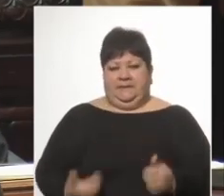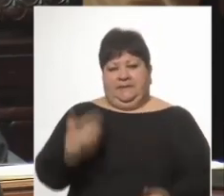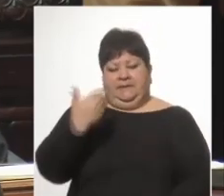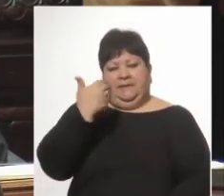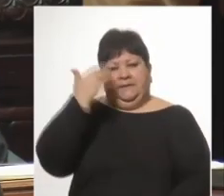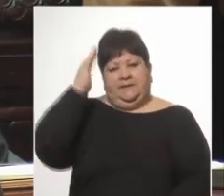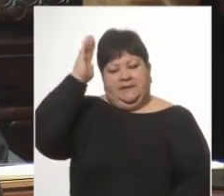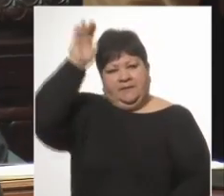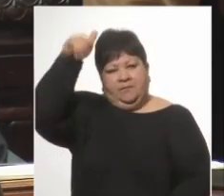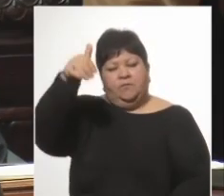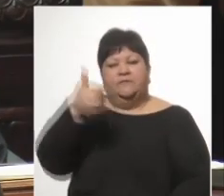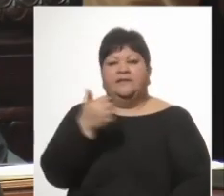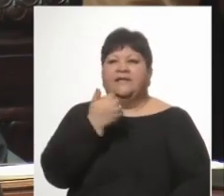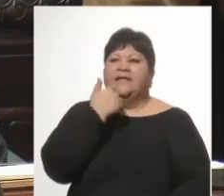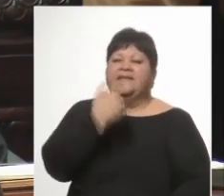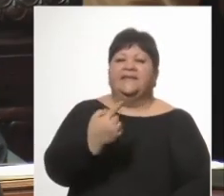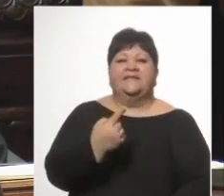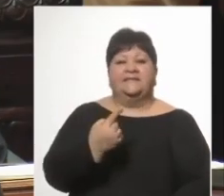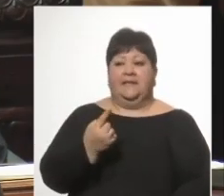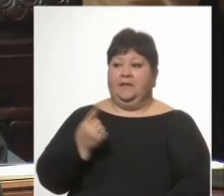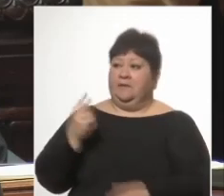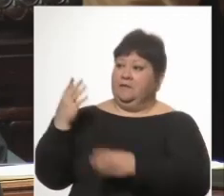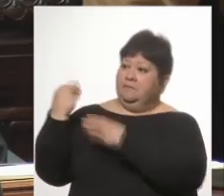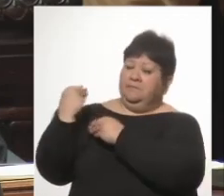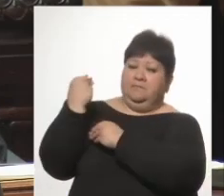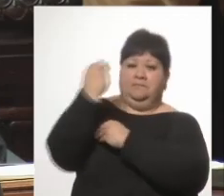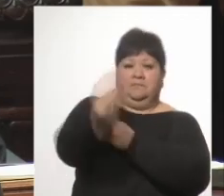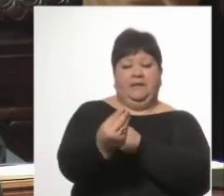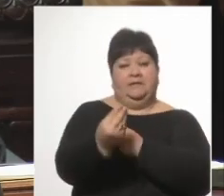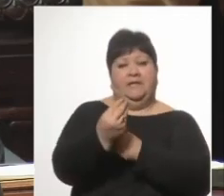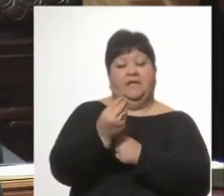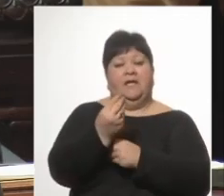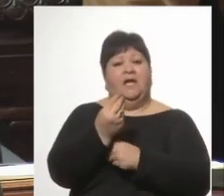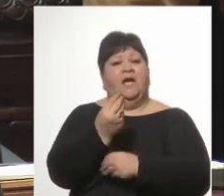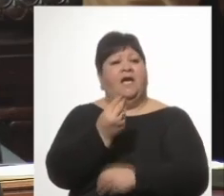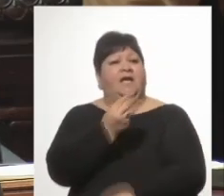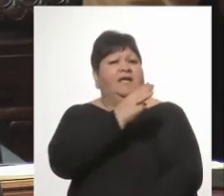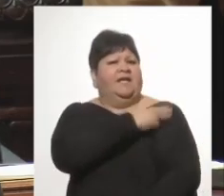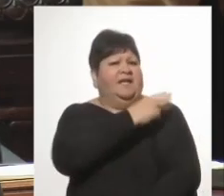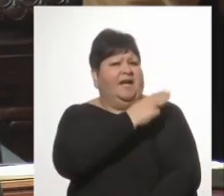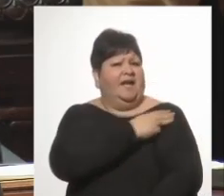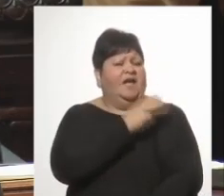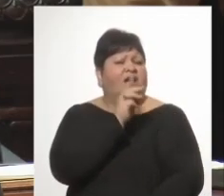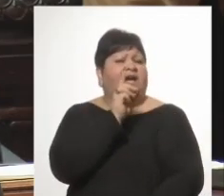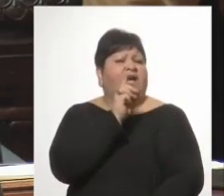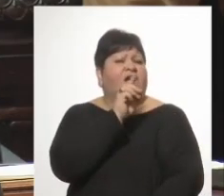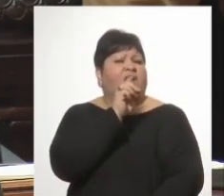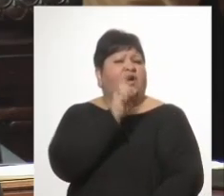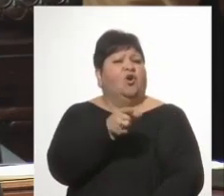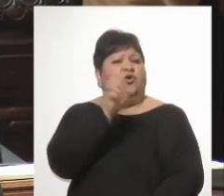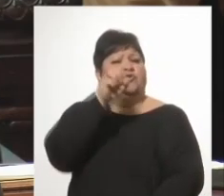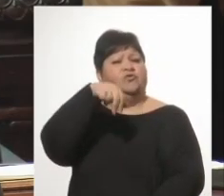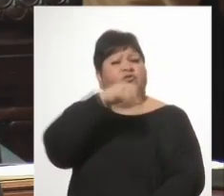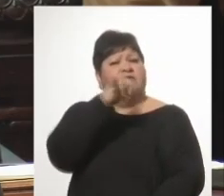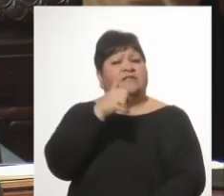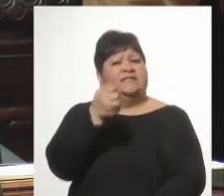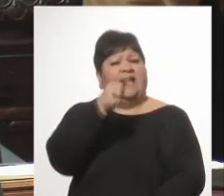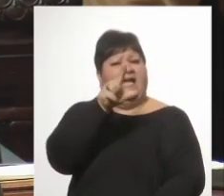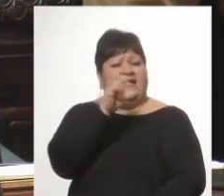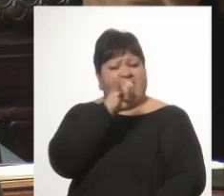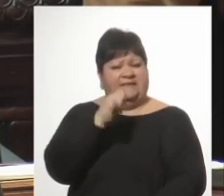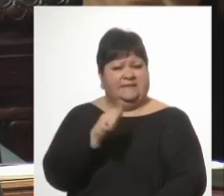cesa, designa en mi reemplazo al general José González. uno de los 3